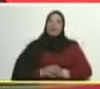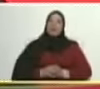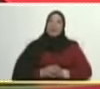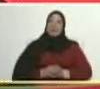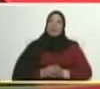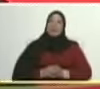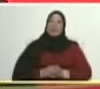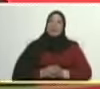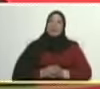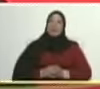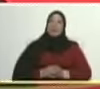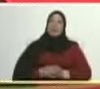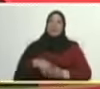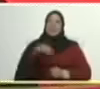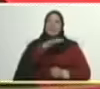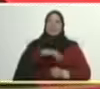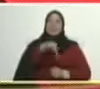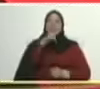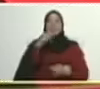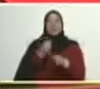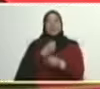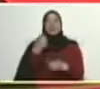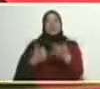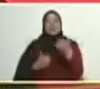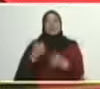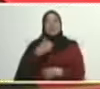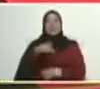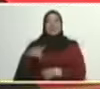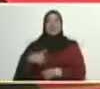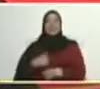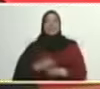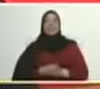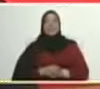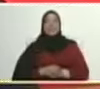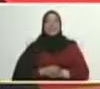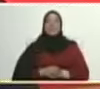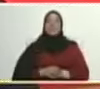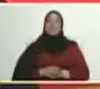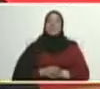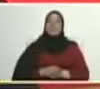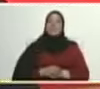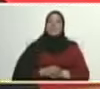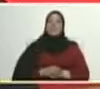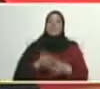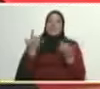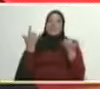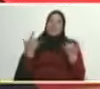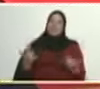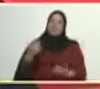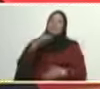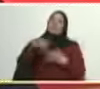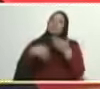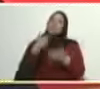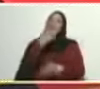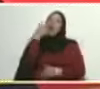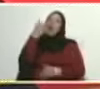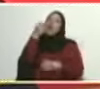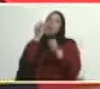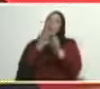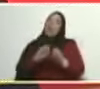de los pueblos consagrados en el párrafo 2 del artículo 1 y artículo 55 de la Carta de las Naciones